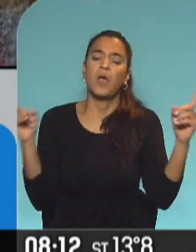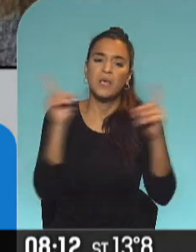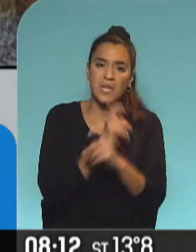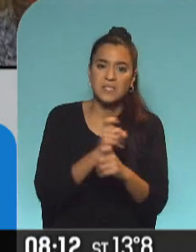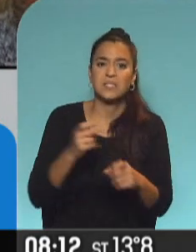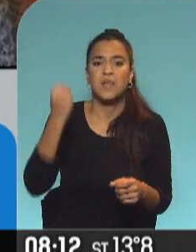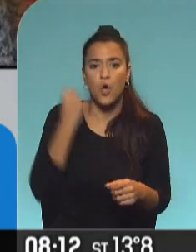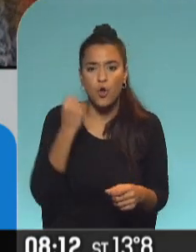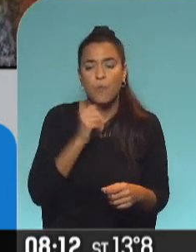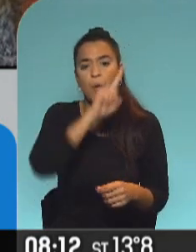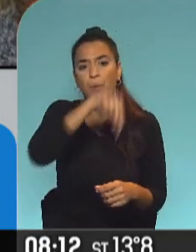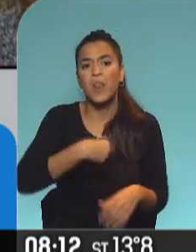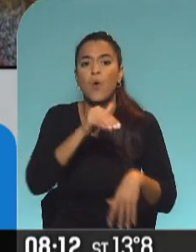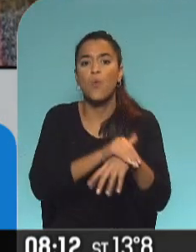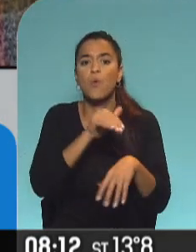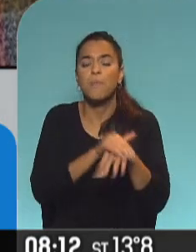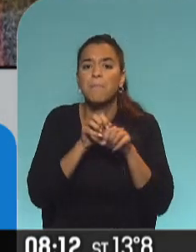derivada precisamente de la pandemia?